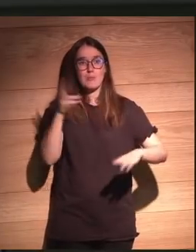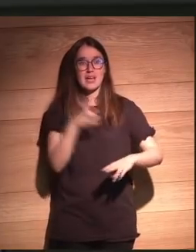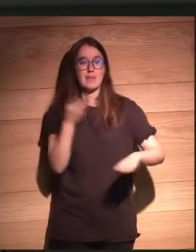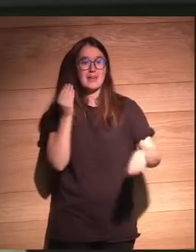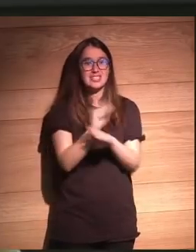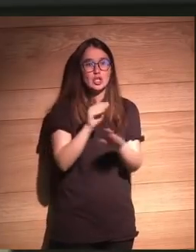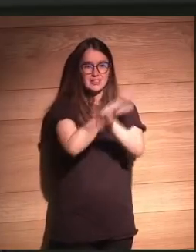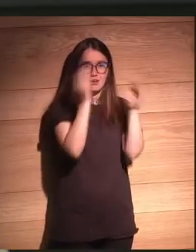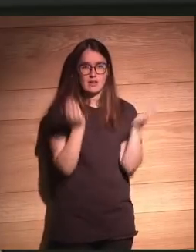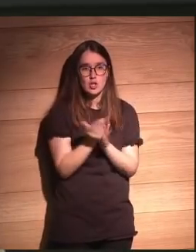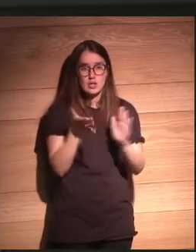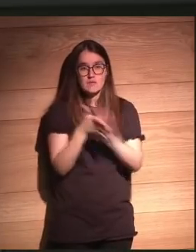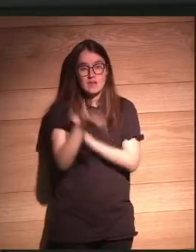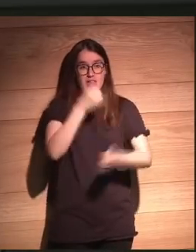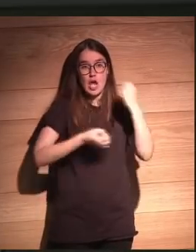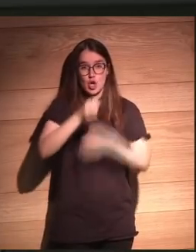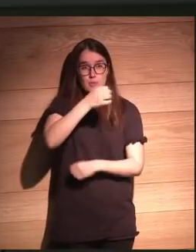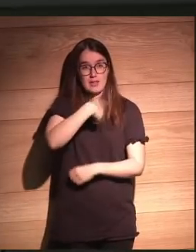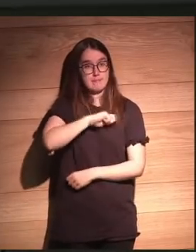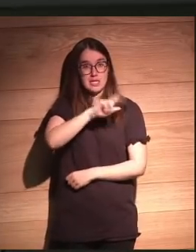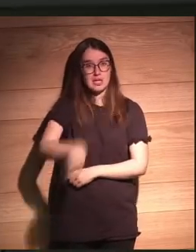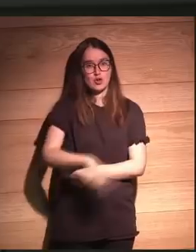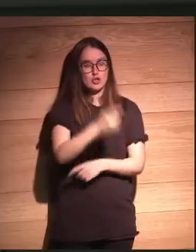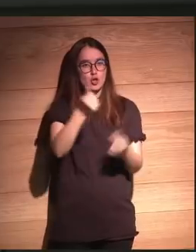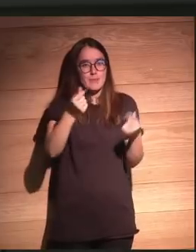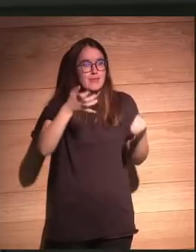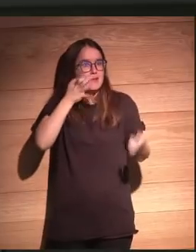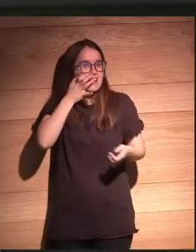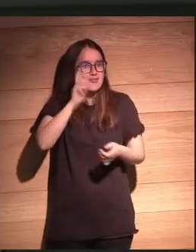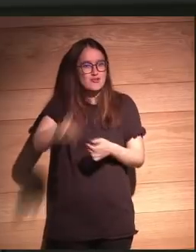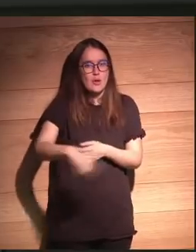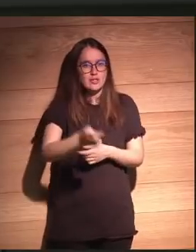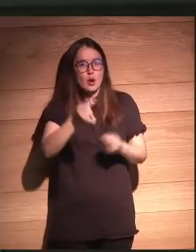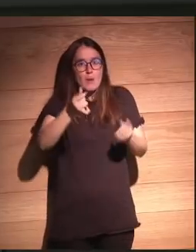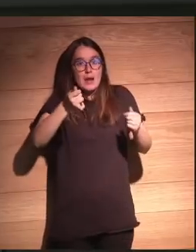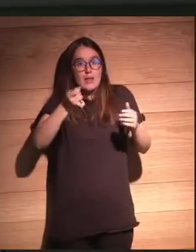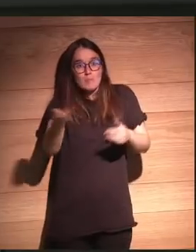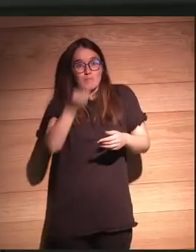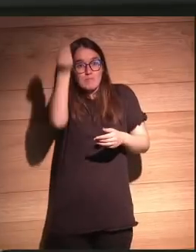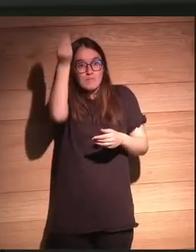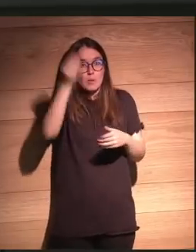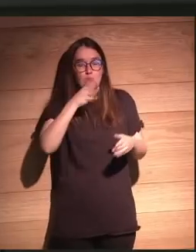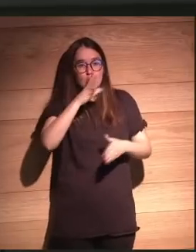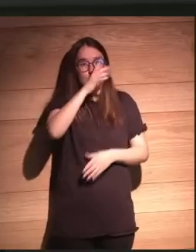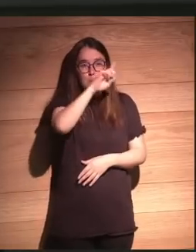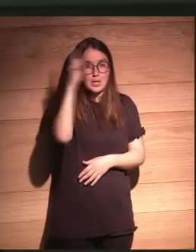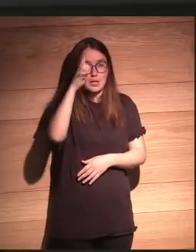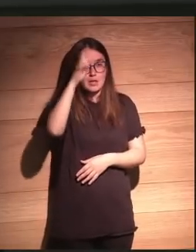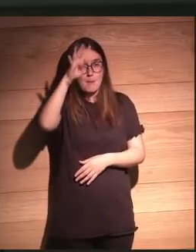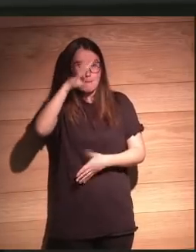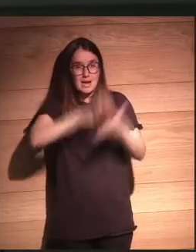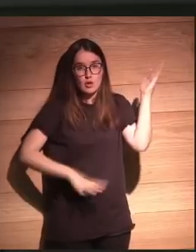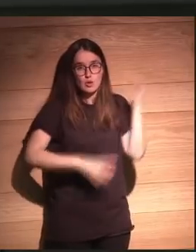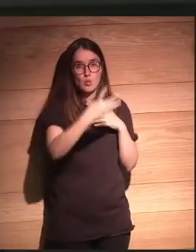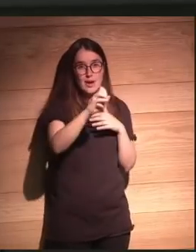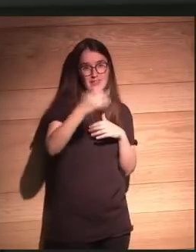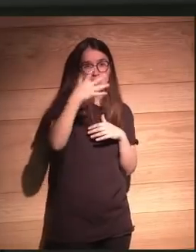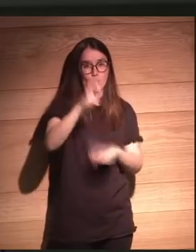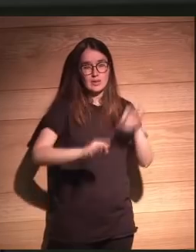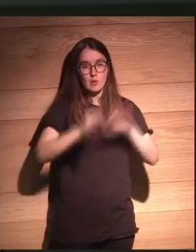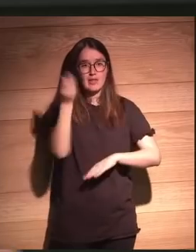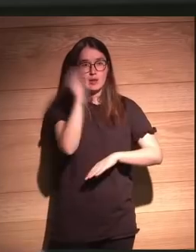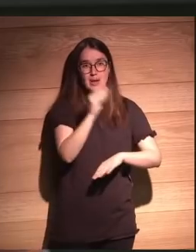no es fruto de la economía de este país. Los precios no son precios reales, son precios burbujas. Por eso Madrid y Barcelona han subido un 40 y un 50% en 4